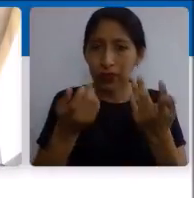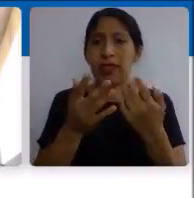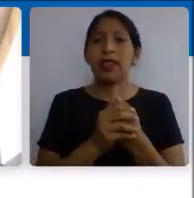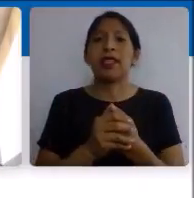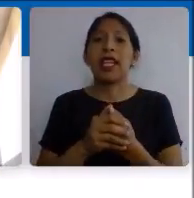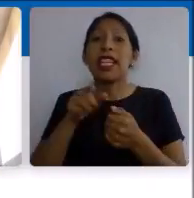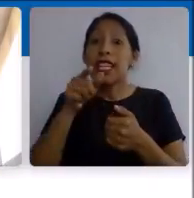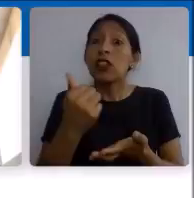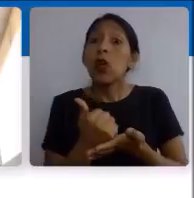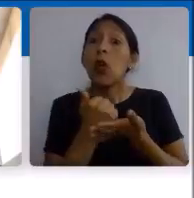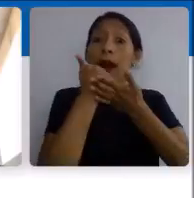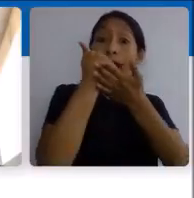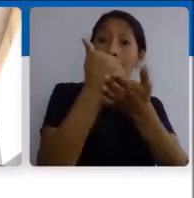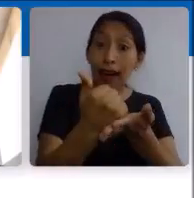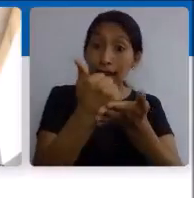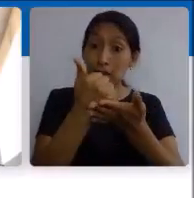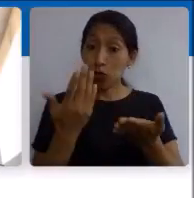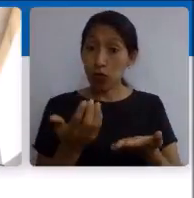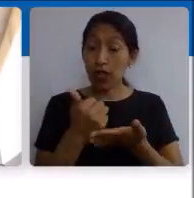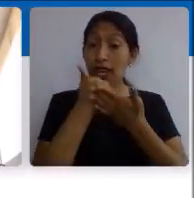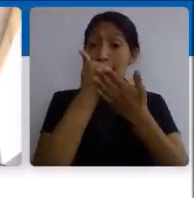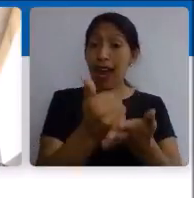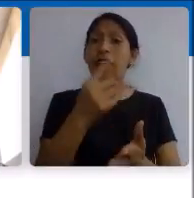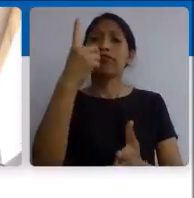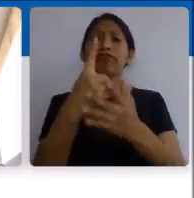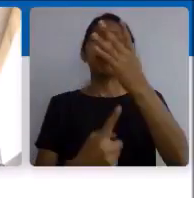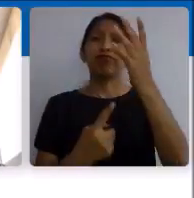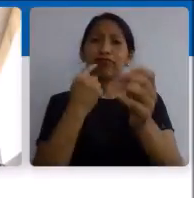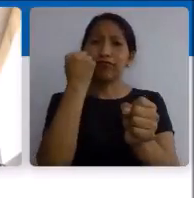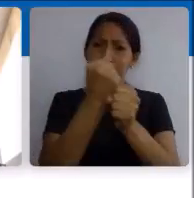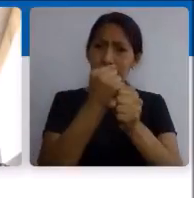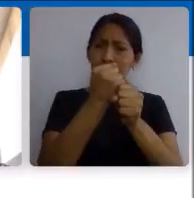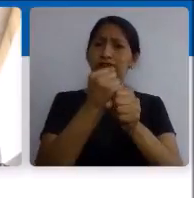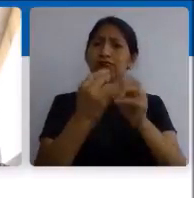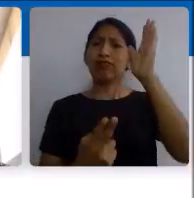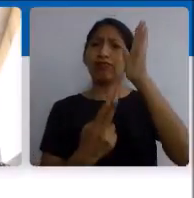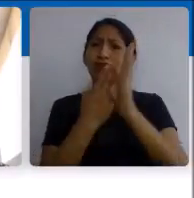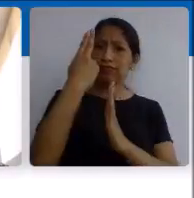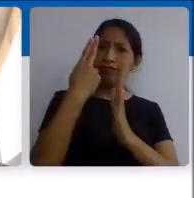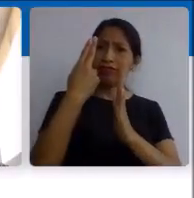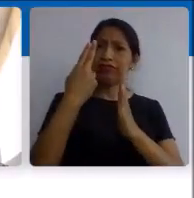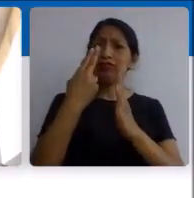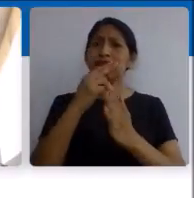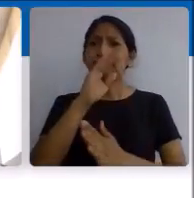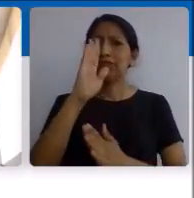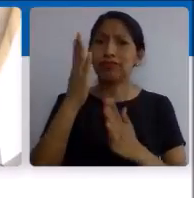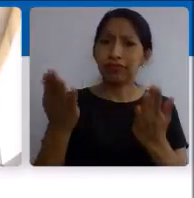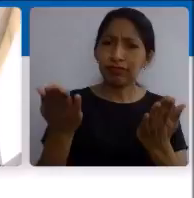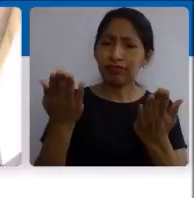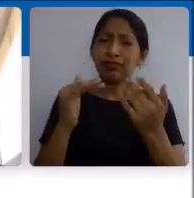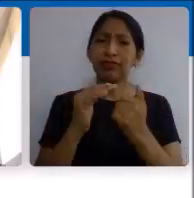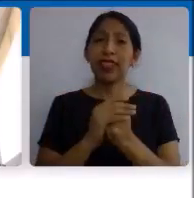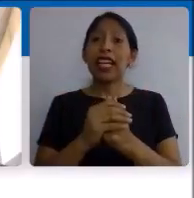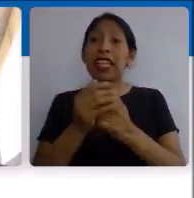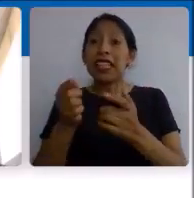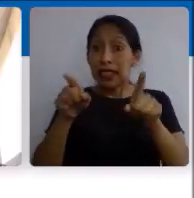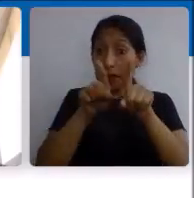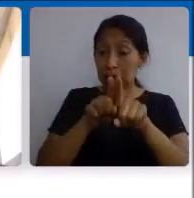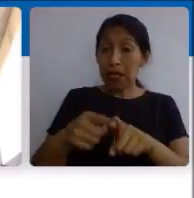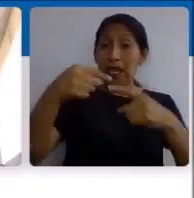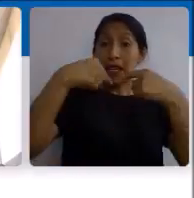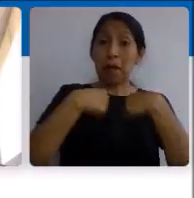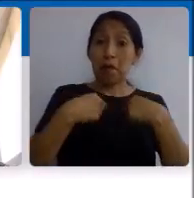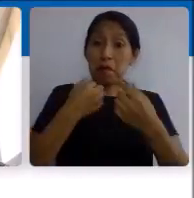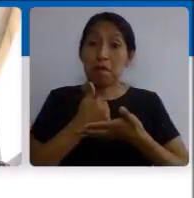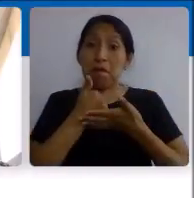a generar un espacio de confianza, de transparencia, y al mismo tiempo te ayuda a ti a